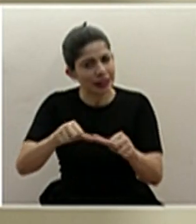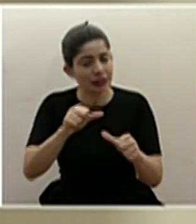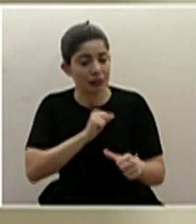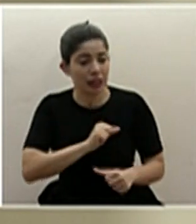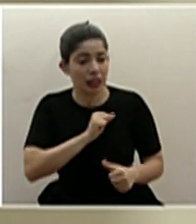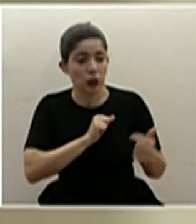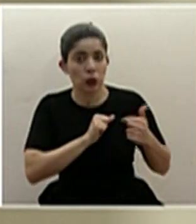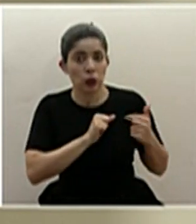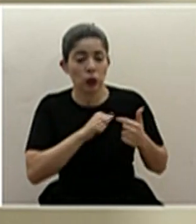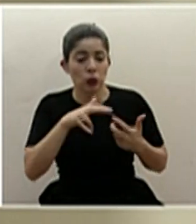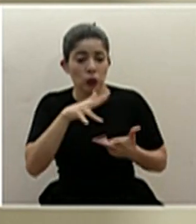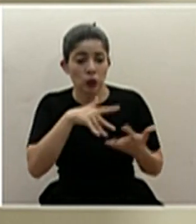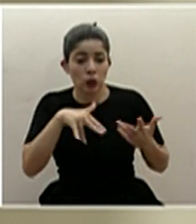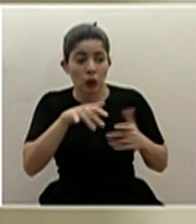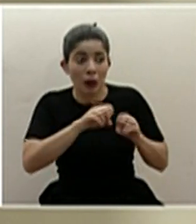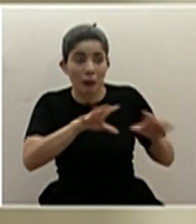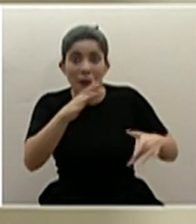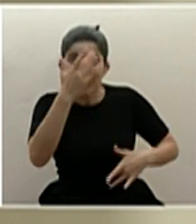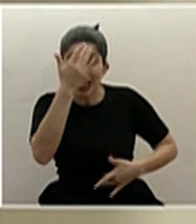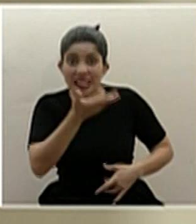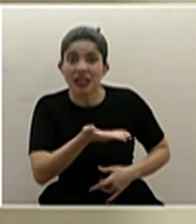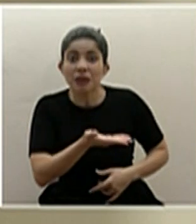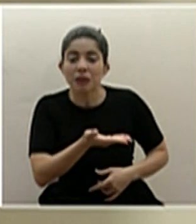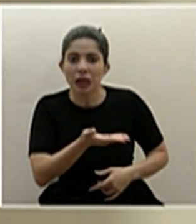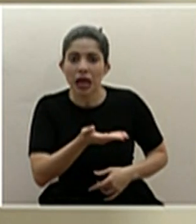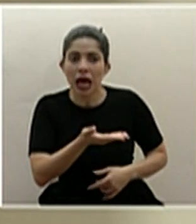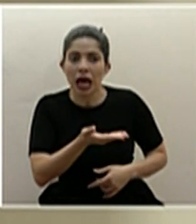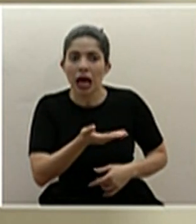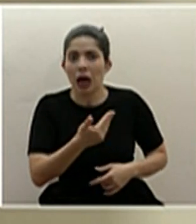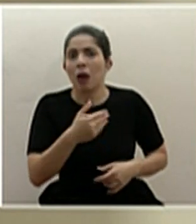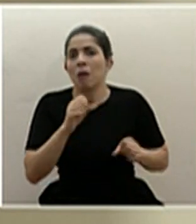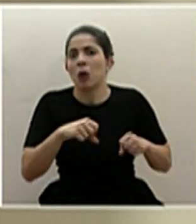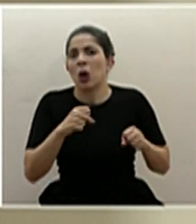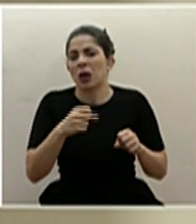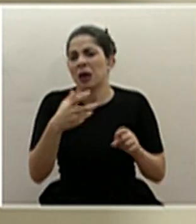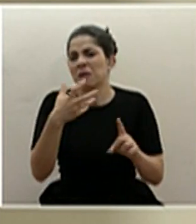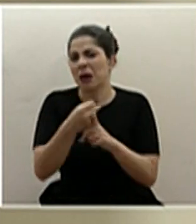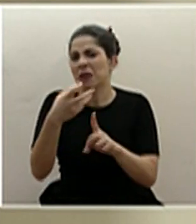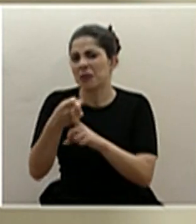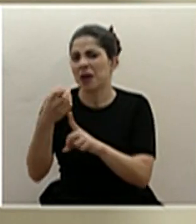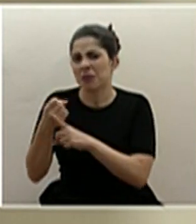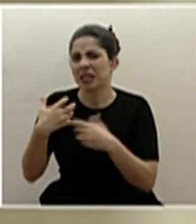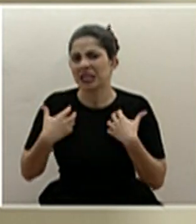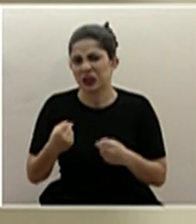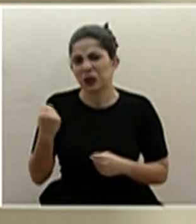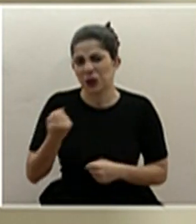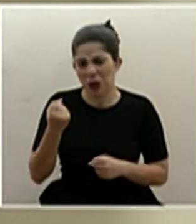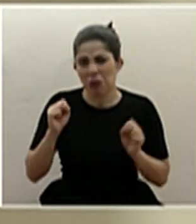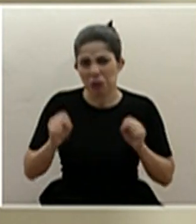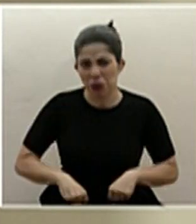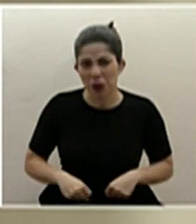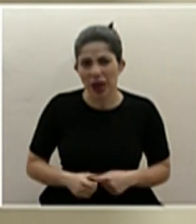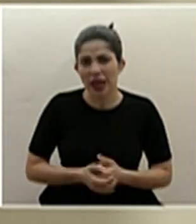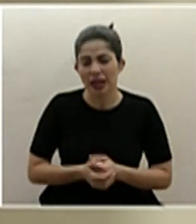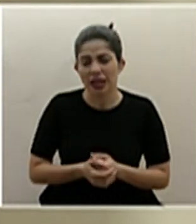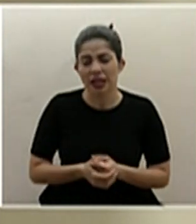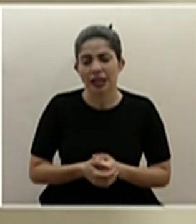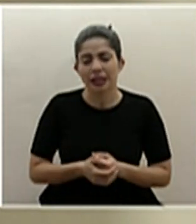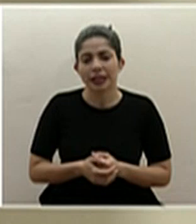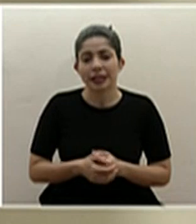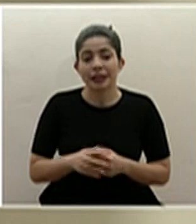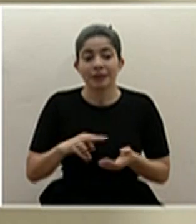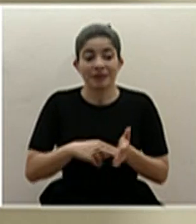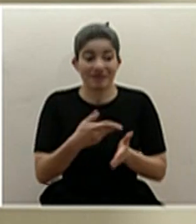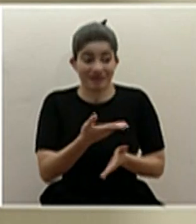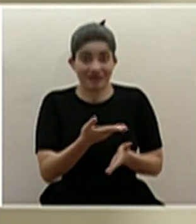comportándonos dentro de una pandemia que puede tener repercusiones muy fuertes a nivel de salud y que